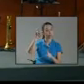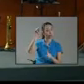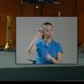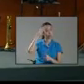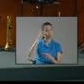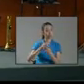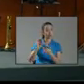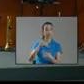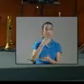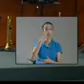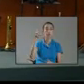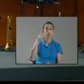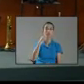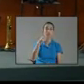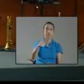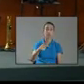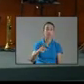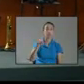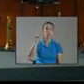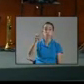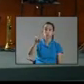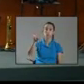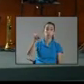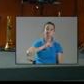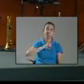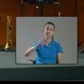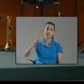vas a trabajar menos y vas a ganar 5 veces más.